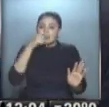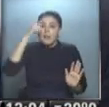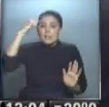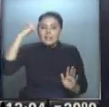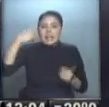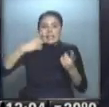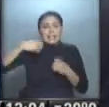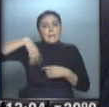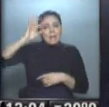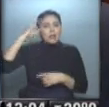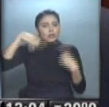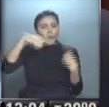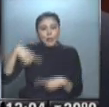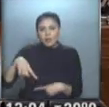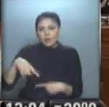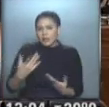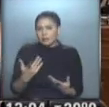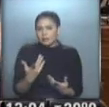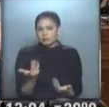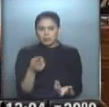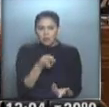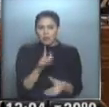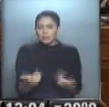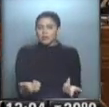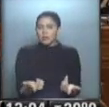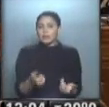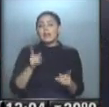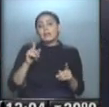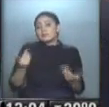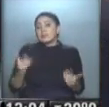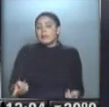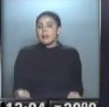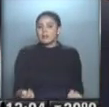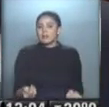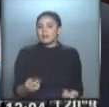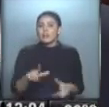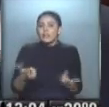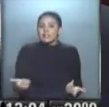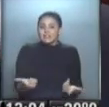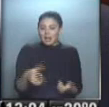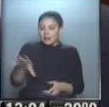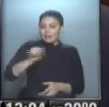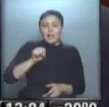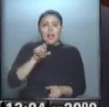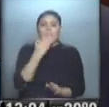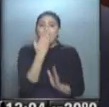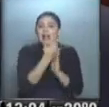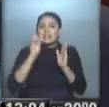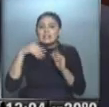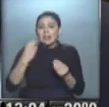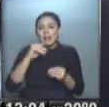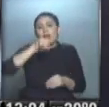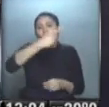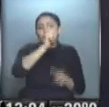falta pluralidad, aumentarla. En otras palabras, no hace falta quitar una licencia a Clarín para que se oigan otras